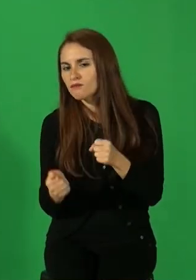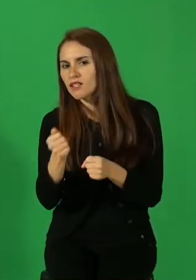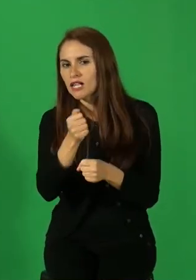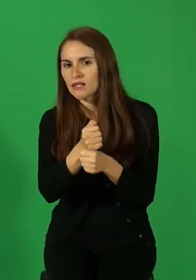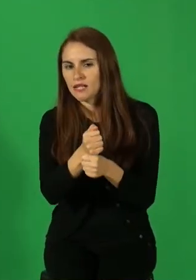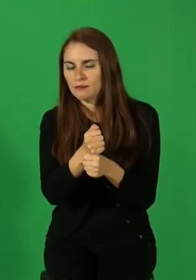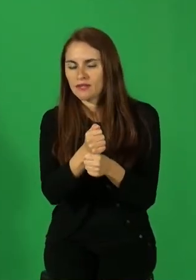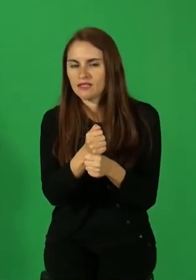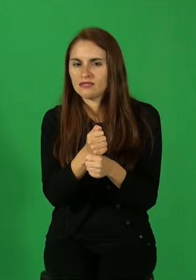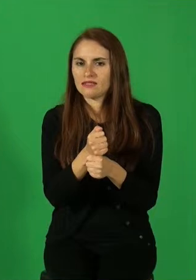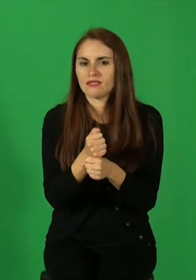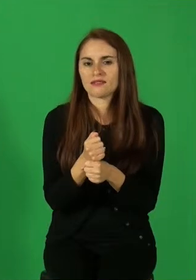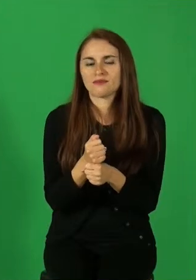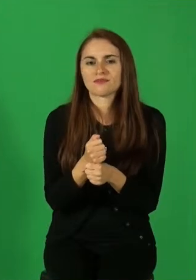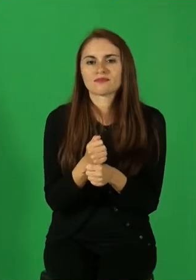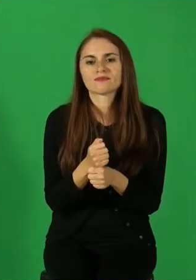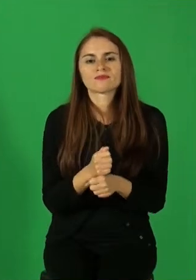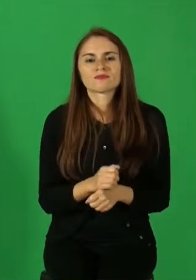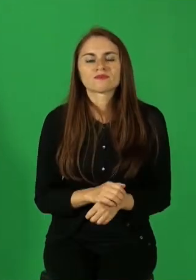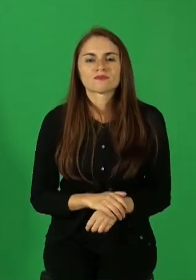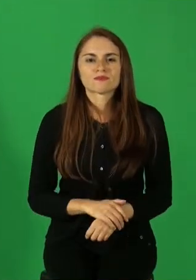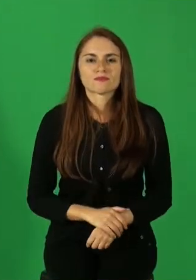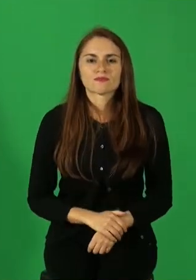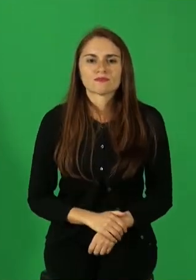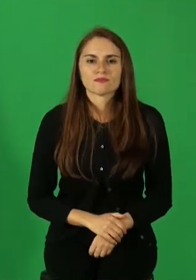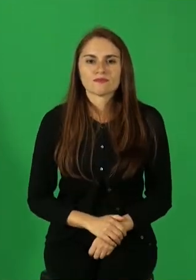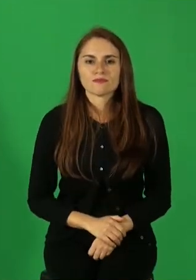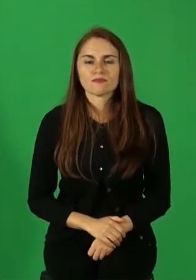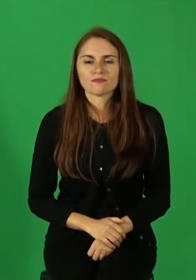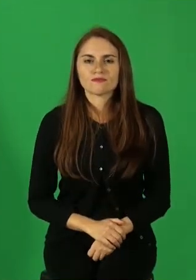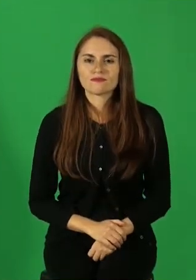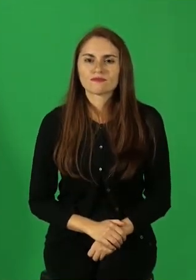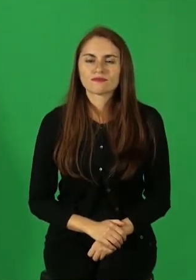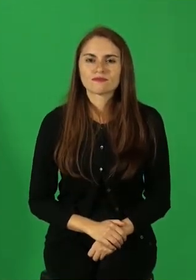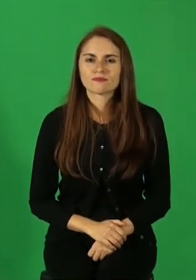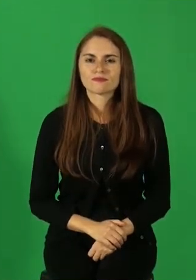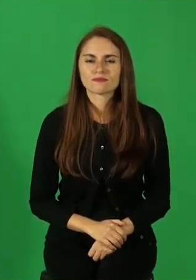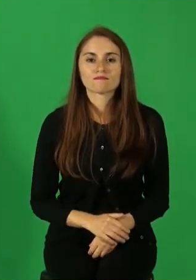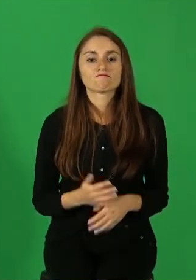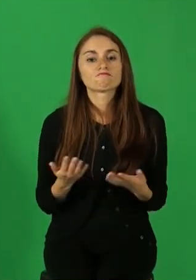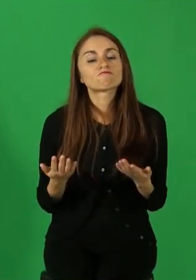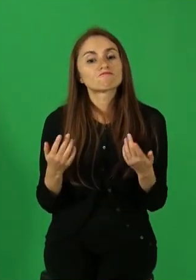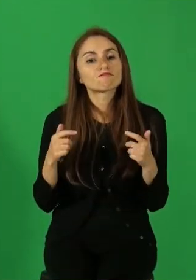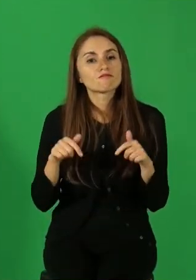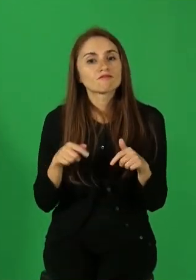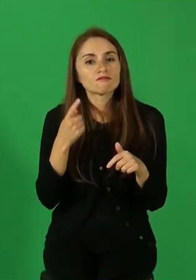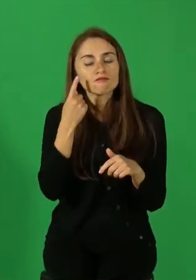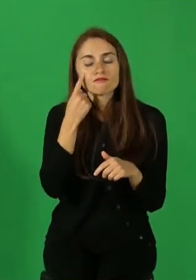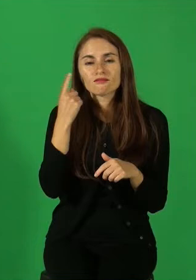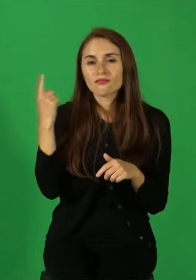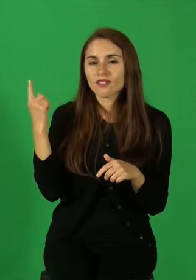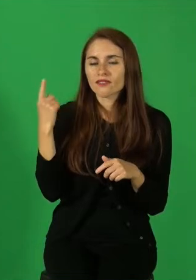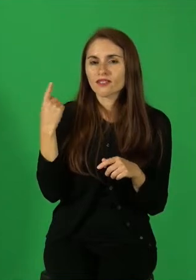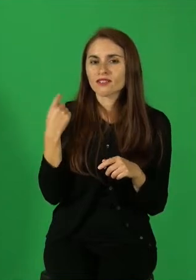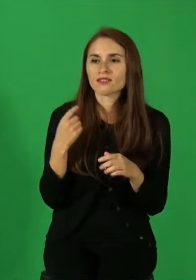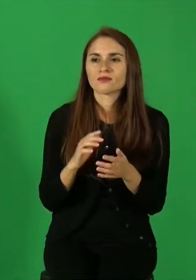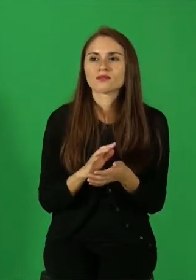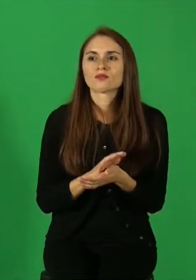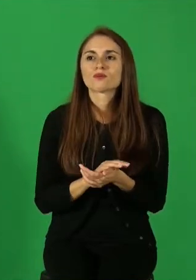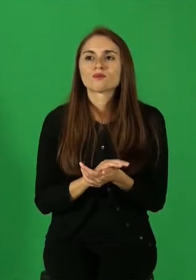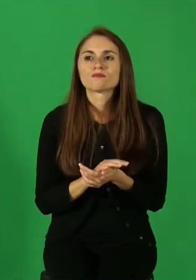otorgarle a algunos de estos sustantivos acá presentes. Ahora lo vamos a ver a través